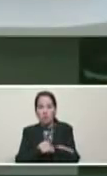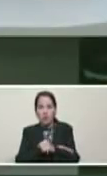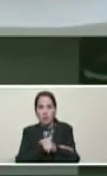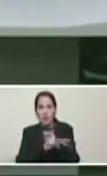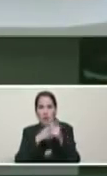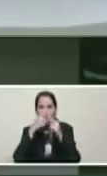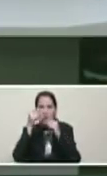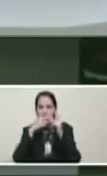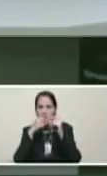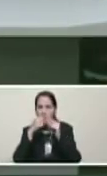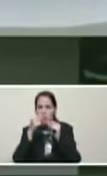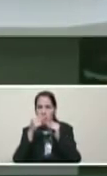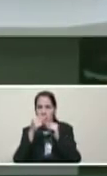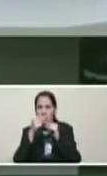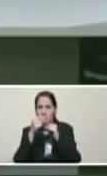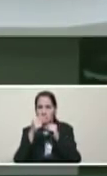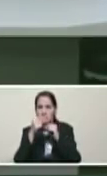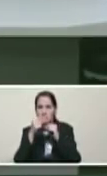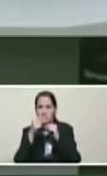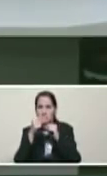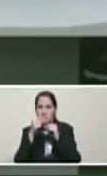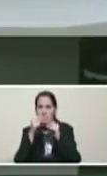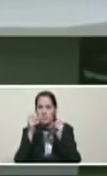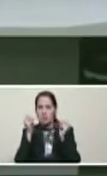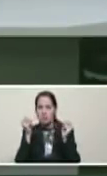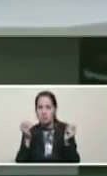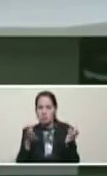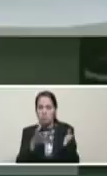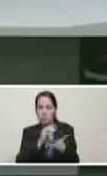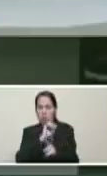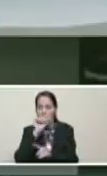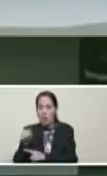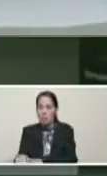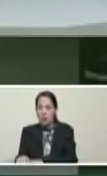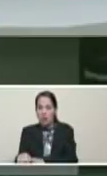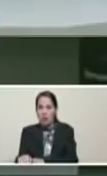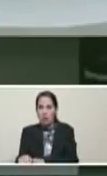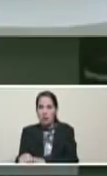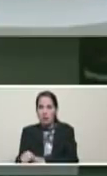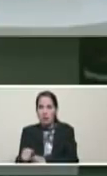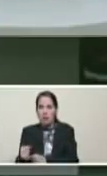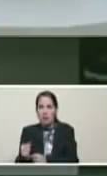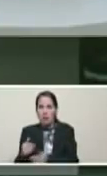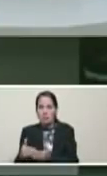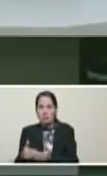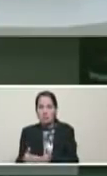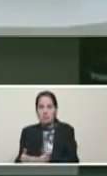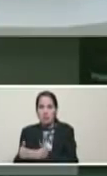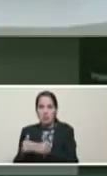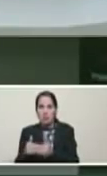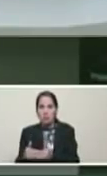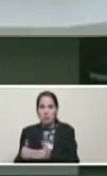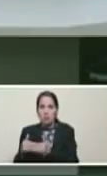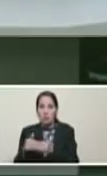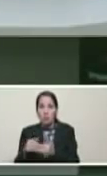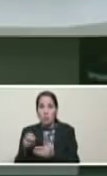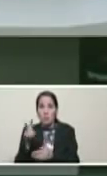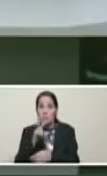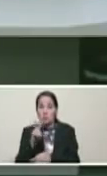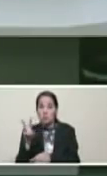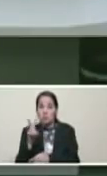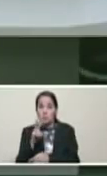honda contra el perverso goliat venezuela lleva la fuerza de david